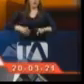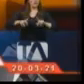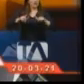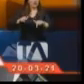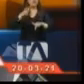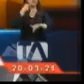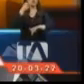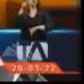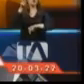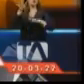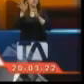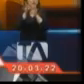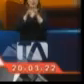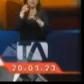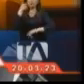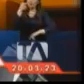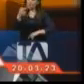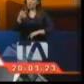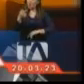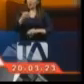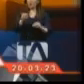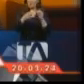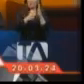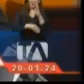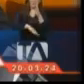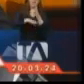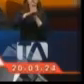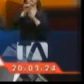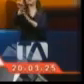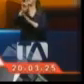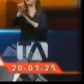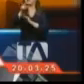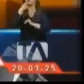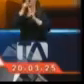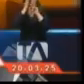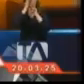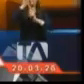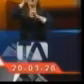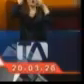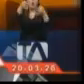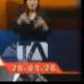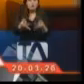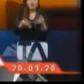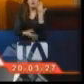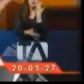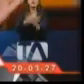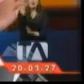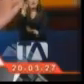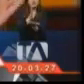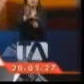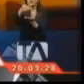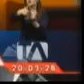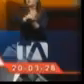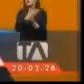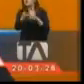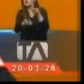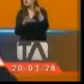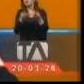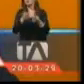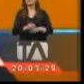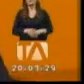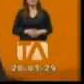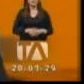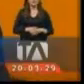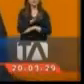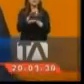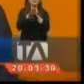del 2 de abril, ¿no es cierto? De no incrementar impuestos, de facilitar muchas cosas, y queremos llevarlo ya a la operación. Sobre